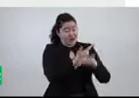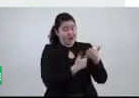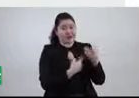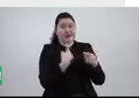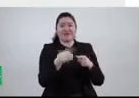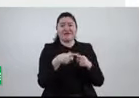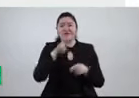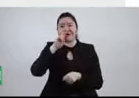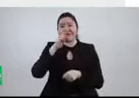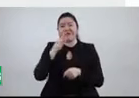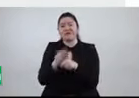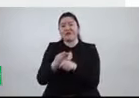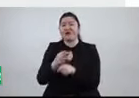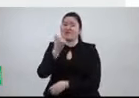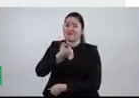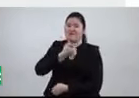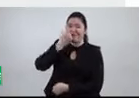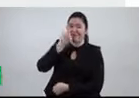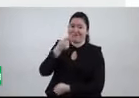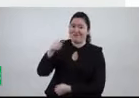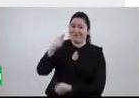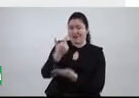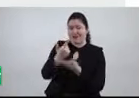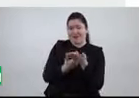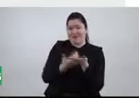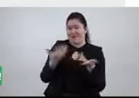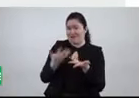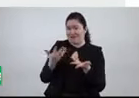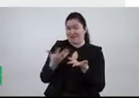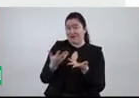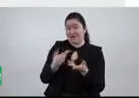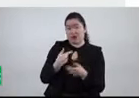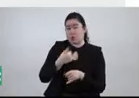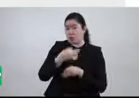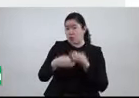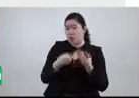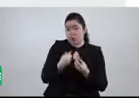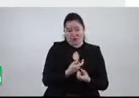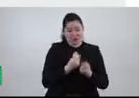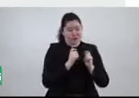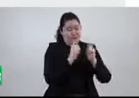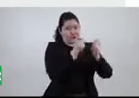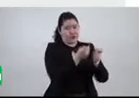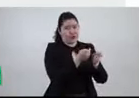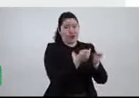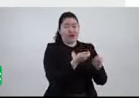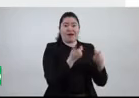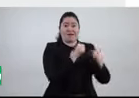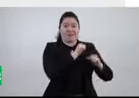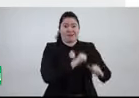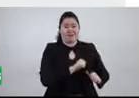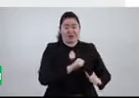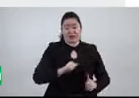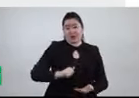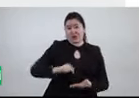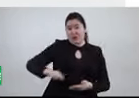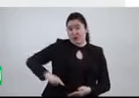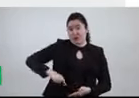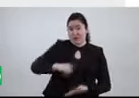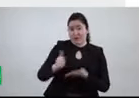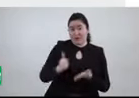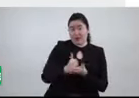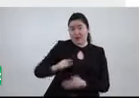directa de cada centro de trabajo educativo y ha sido su responsabilidad entregarlo a las autoridades correspondientes del Gobierno de la Ciudad y del Gobierno de México para la